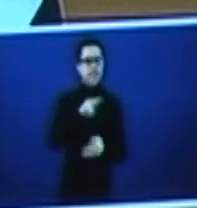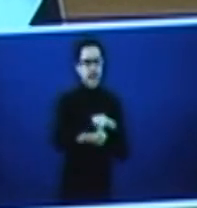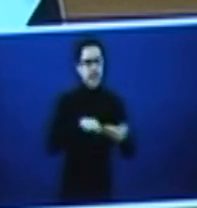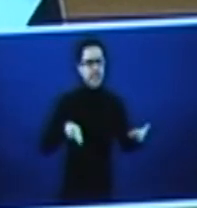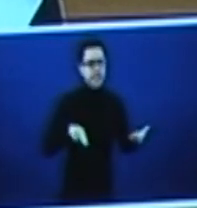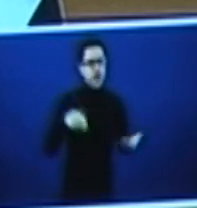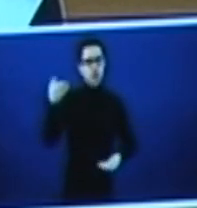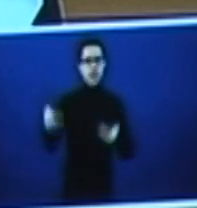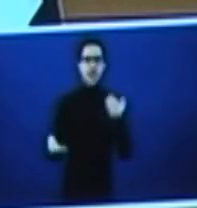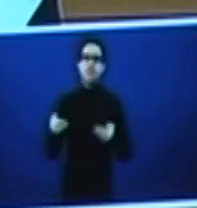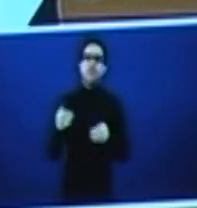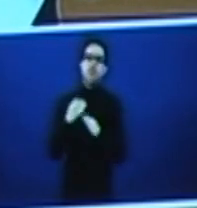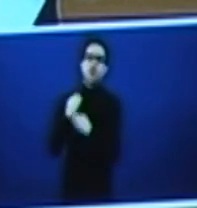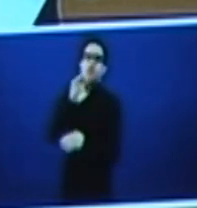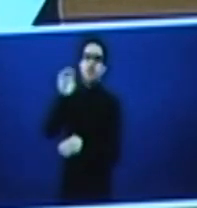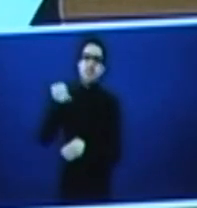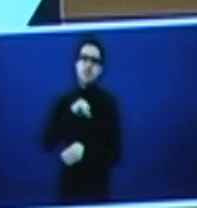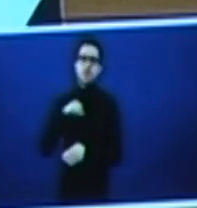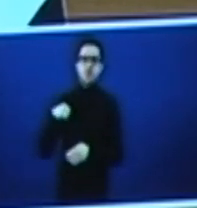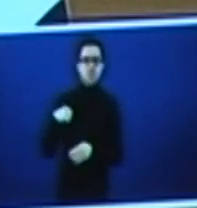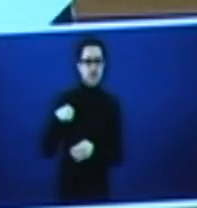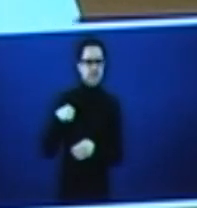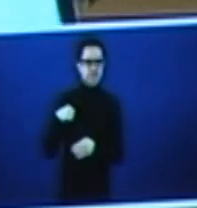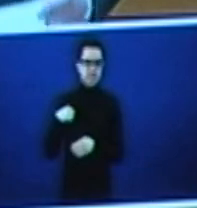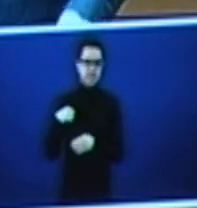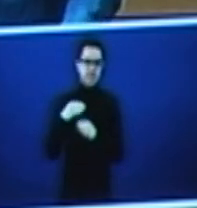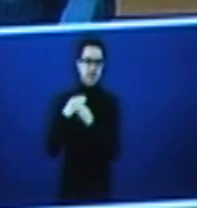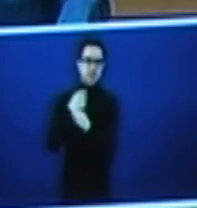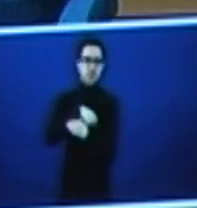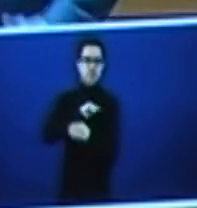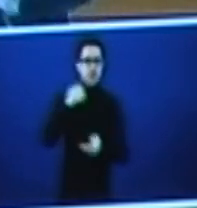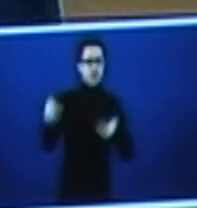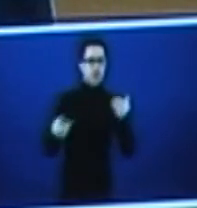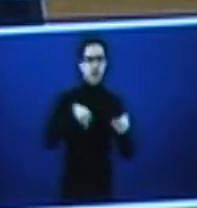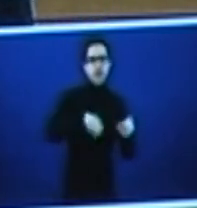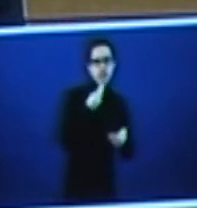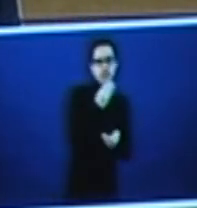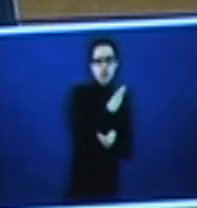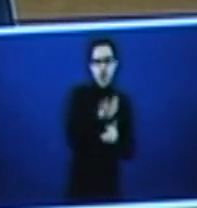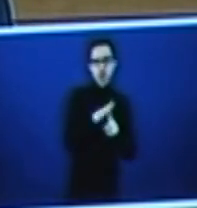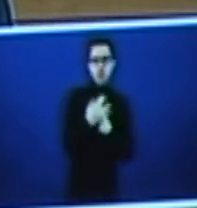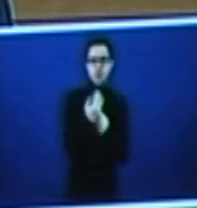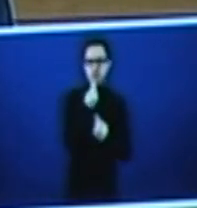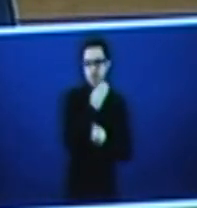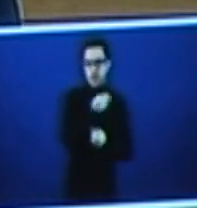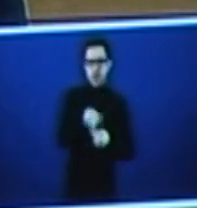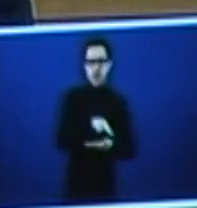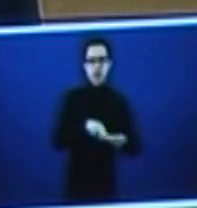máis importantes das comunidades autónomas de España. Se a vostede eso non lle fai reflexionar de que algúas cousas estaremos facendo